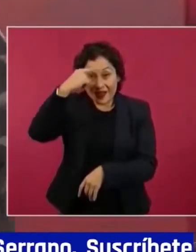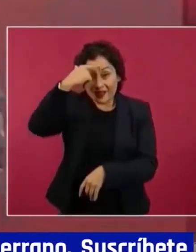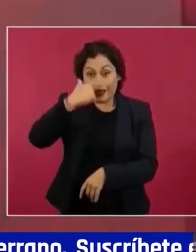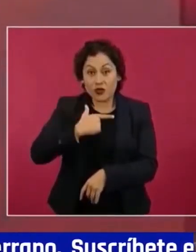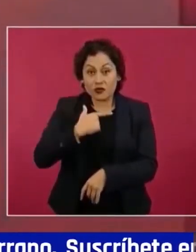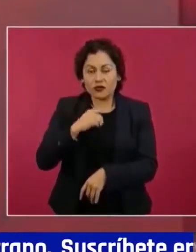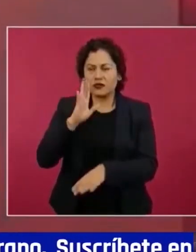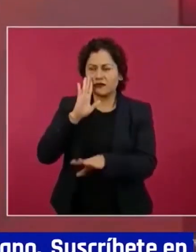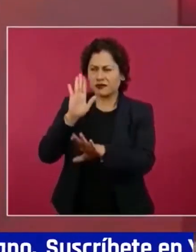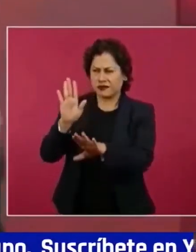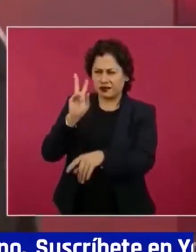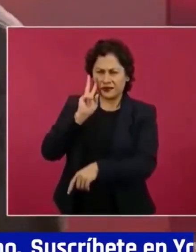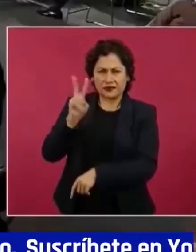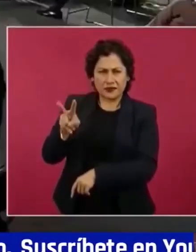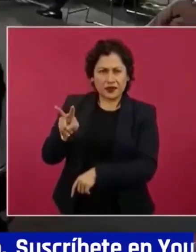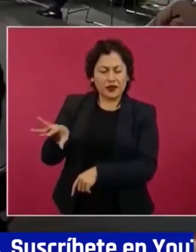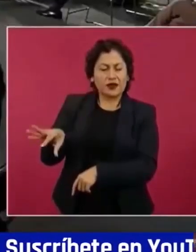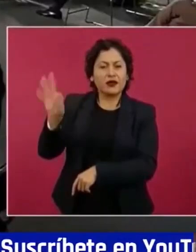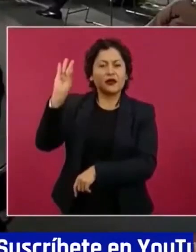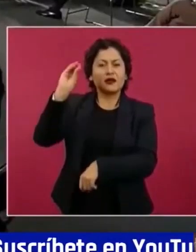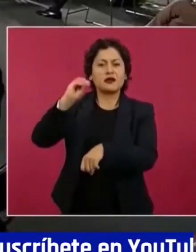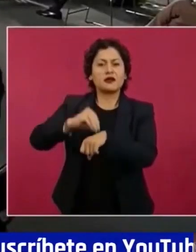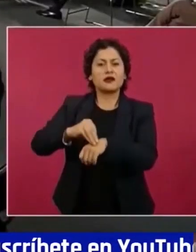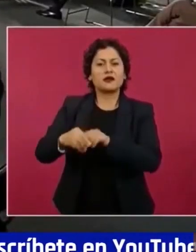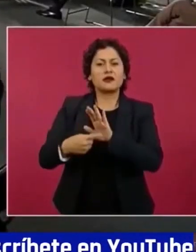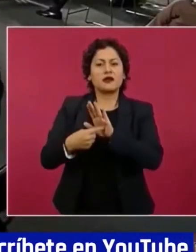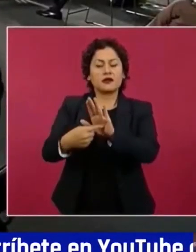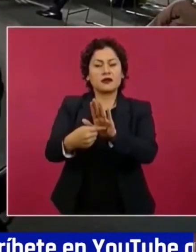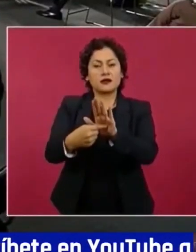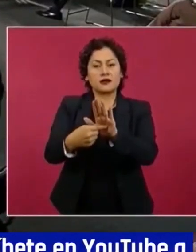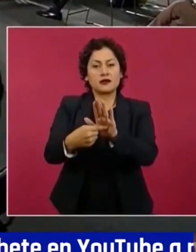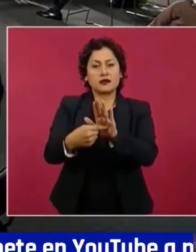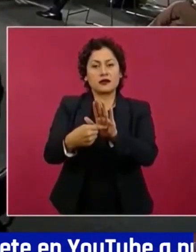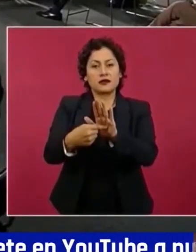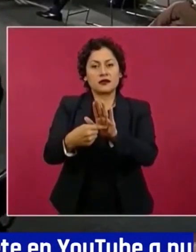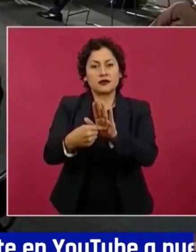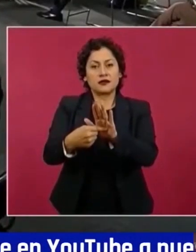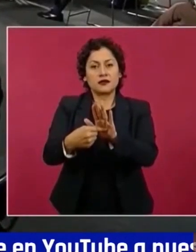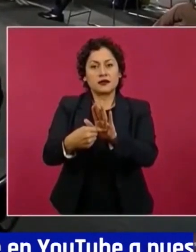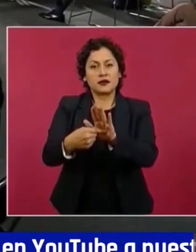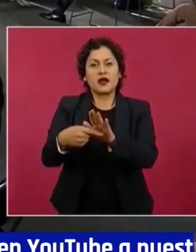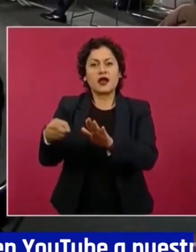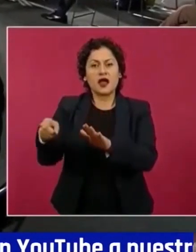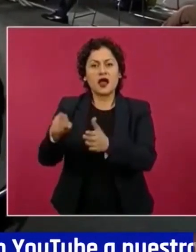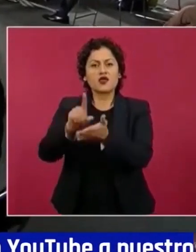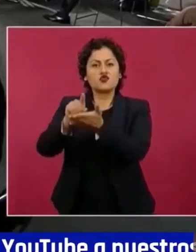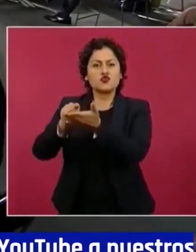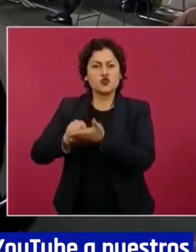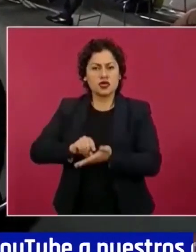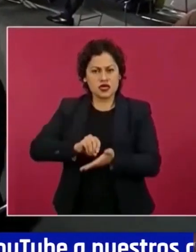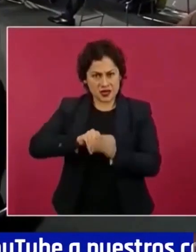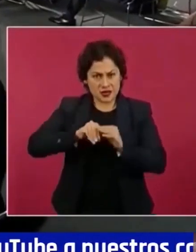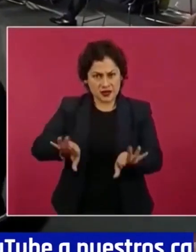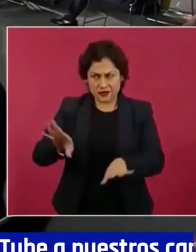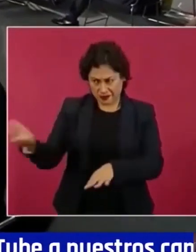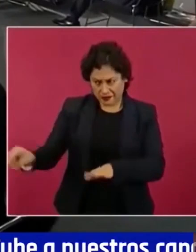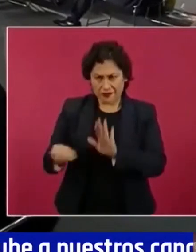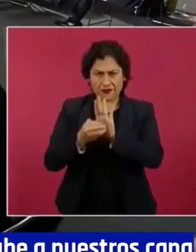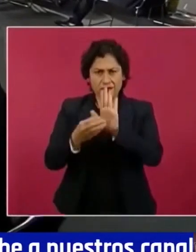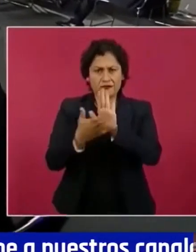A ver, ¿por qué no pones el Twitter de Líbano? Porque